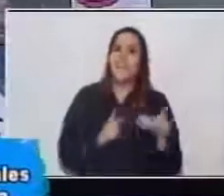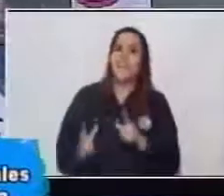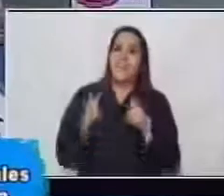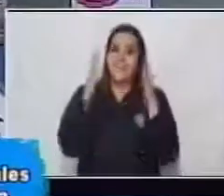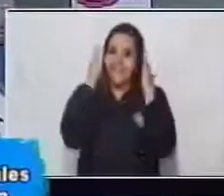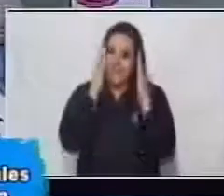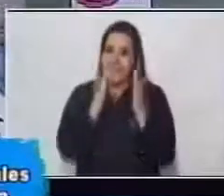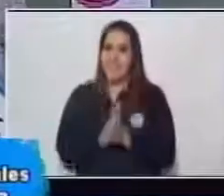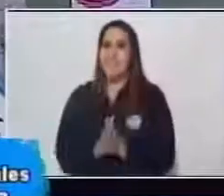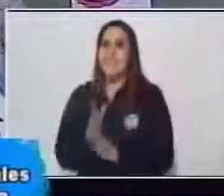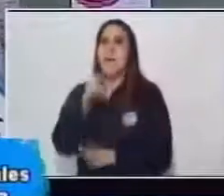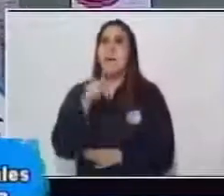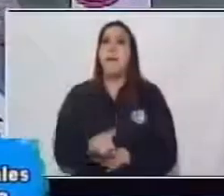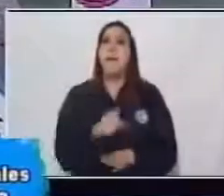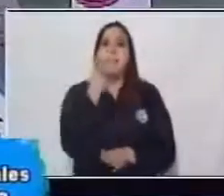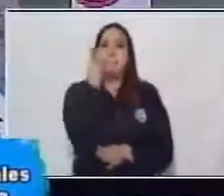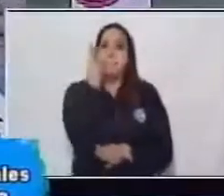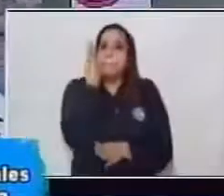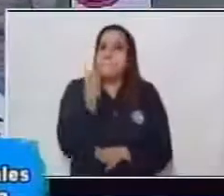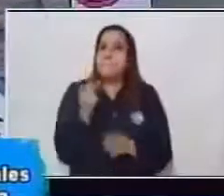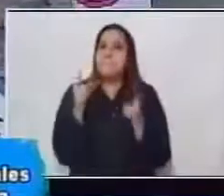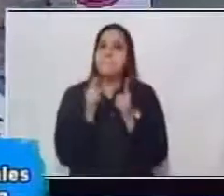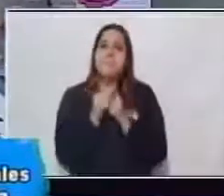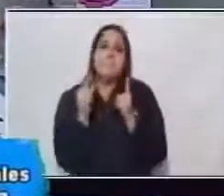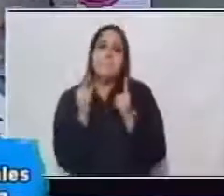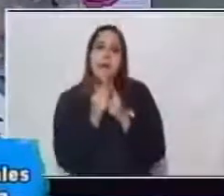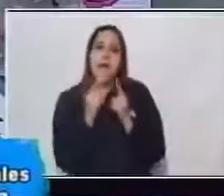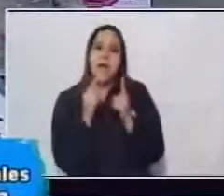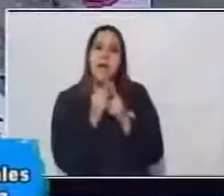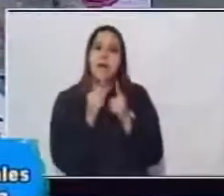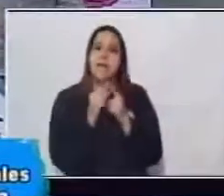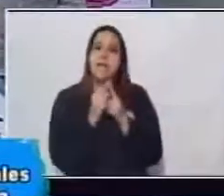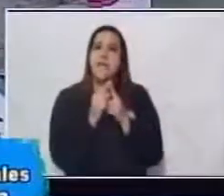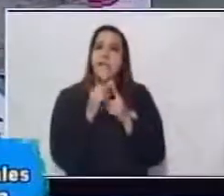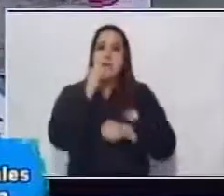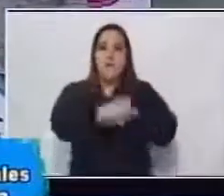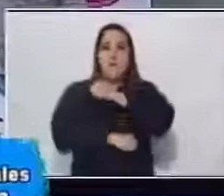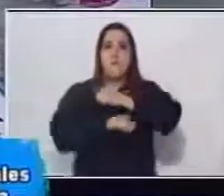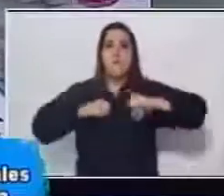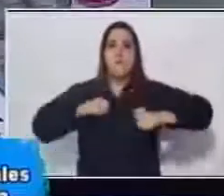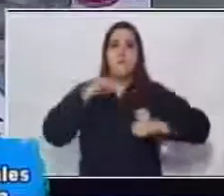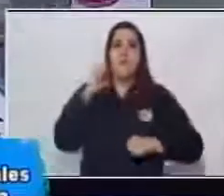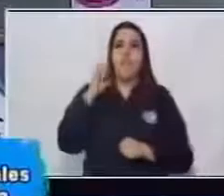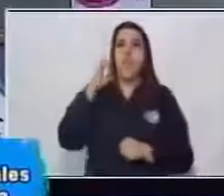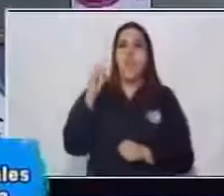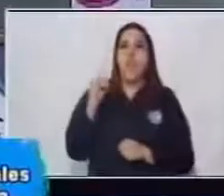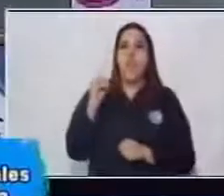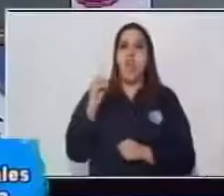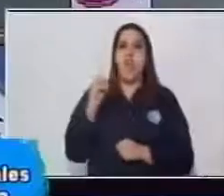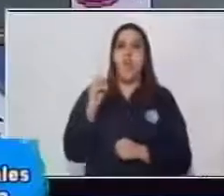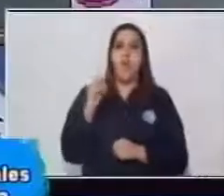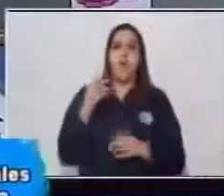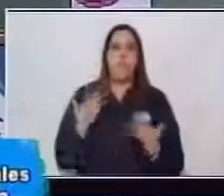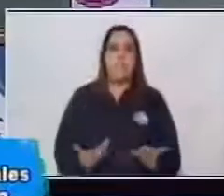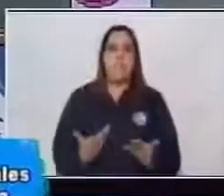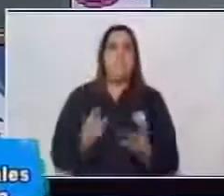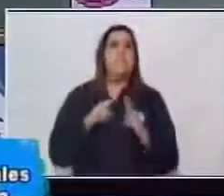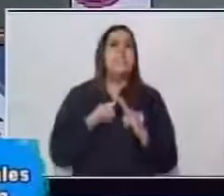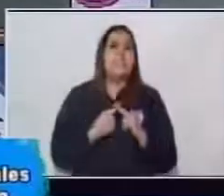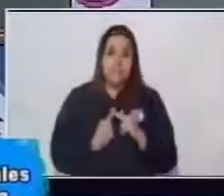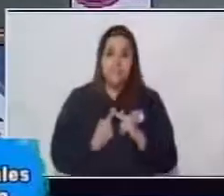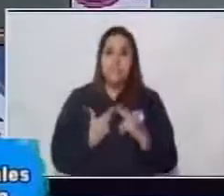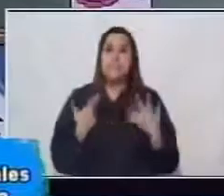atentos. Vamos a ver, digamos, la palabra feo. Feo empieza